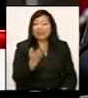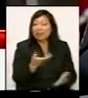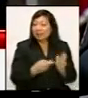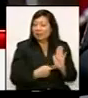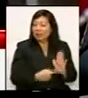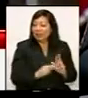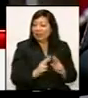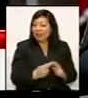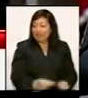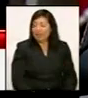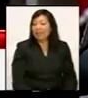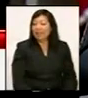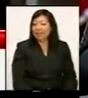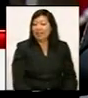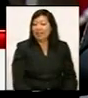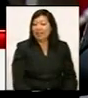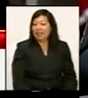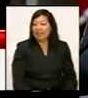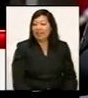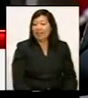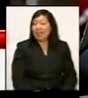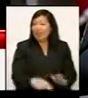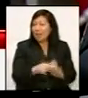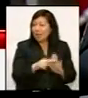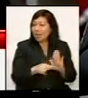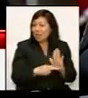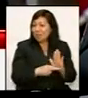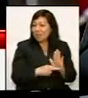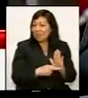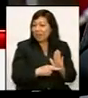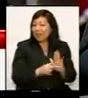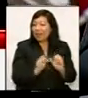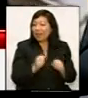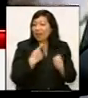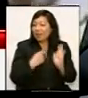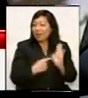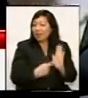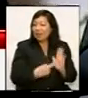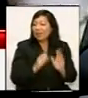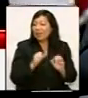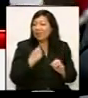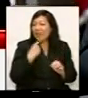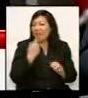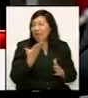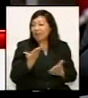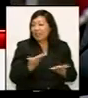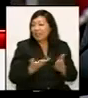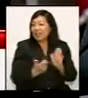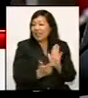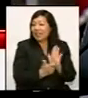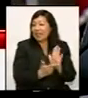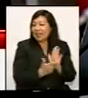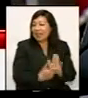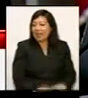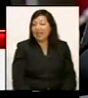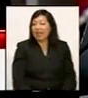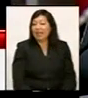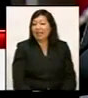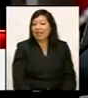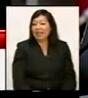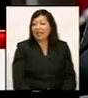presente en la sesión. Y respecto a la norma inexistente, ya está demostrado que sí existe fundamento legal y